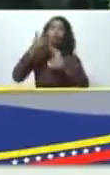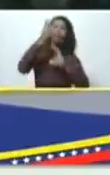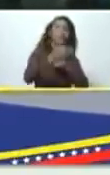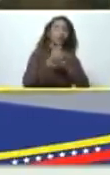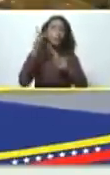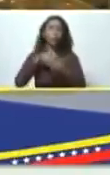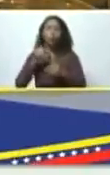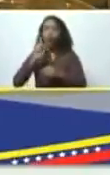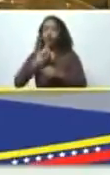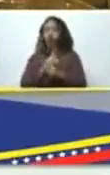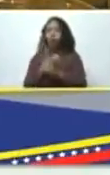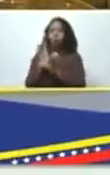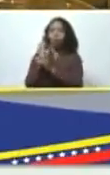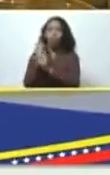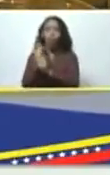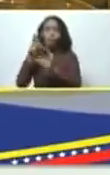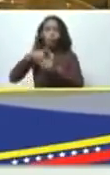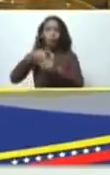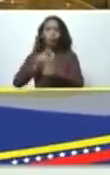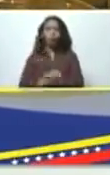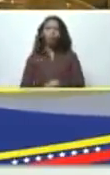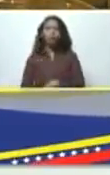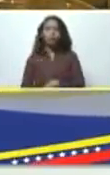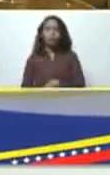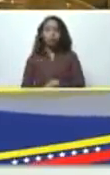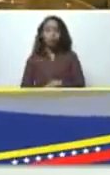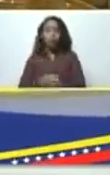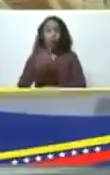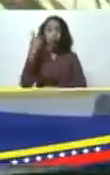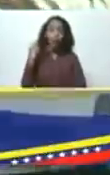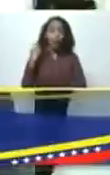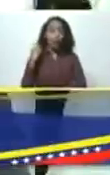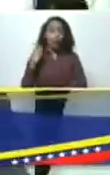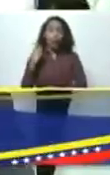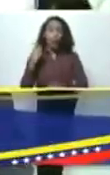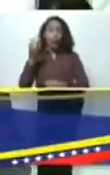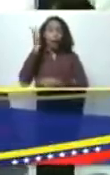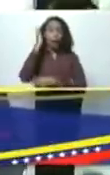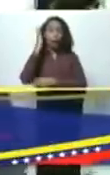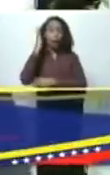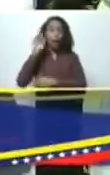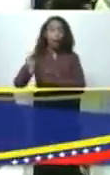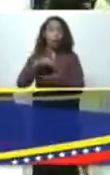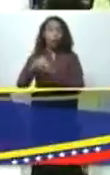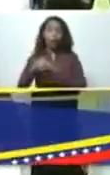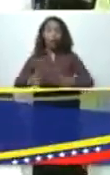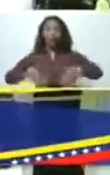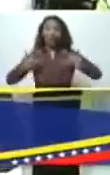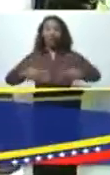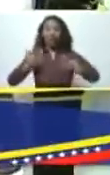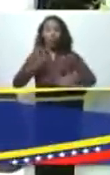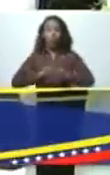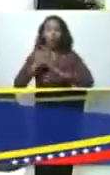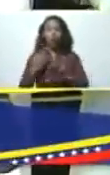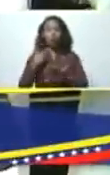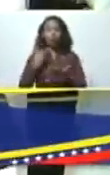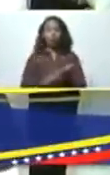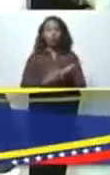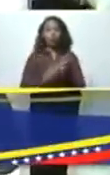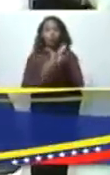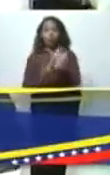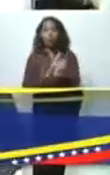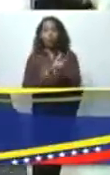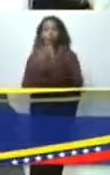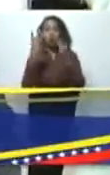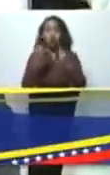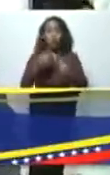no rentista. ¿Qué dice Ricardo? Bueno, presidente, ayer bastante emocionados los parlamentarios del Bloque de la Patria, porque creo que se presentaron en contexto cifras